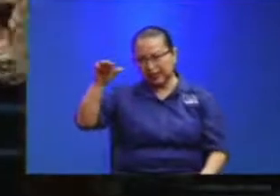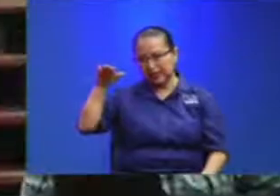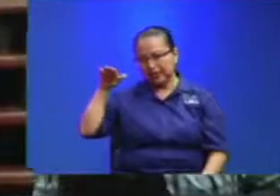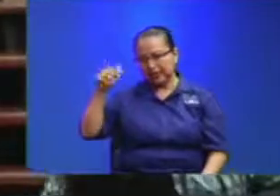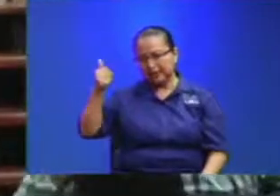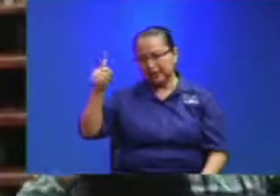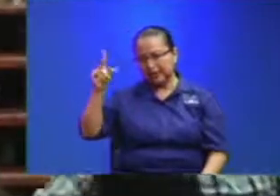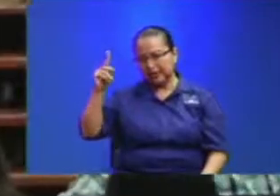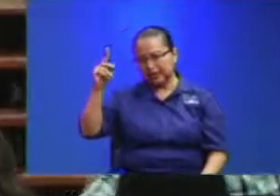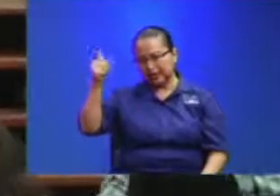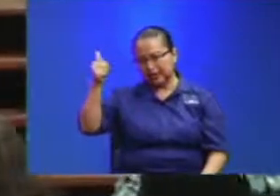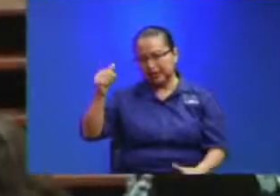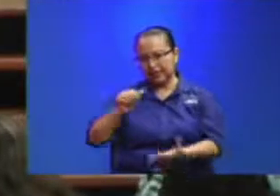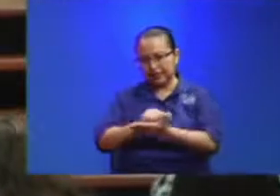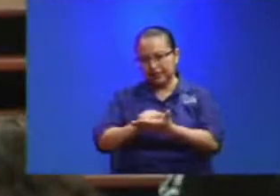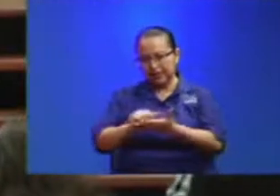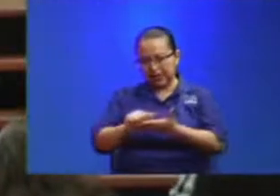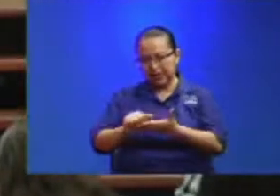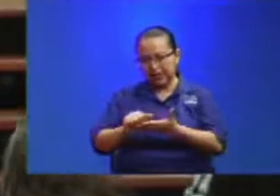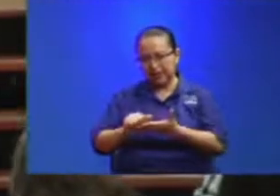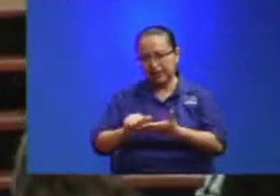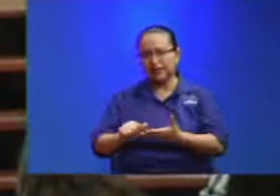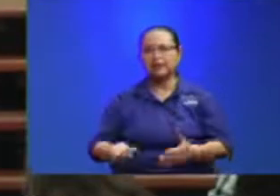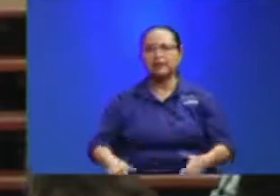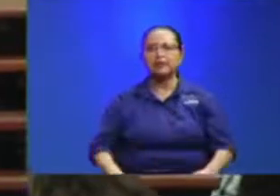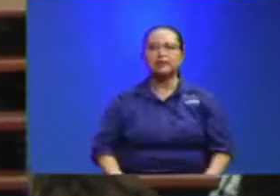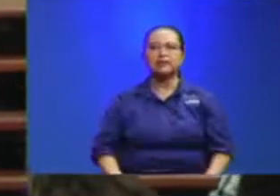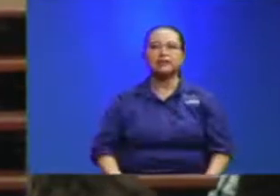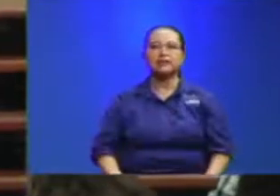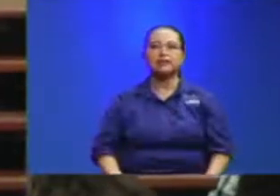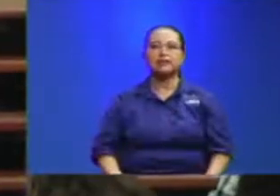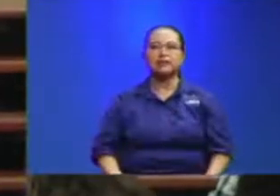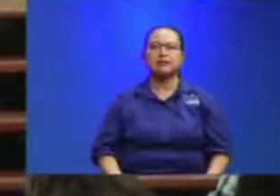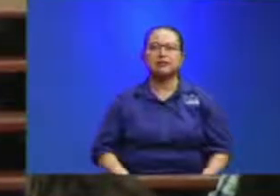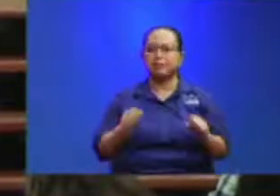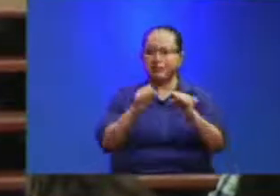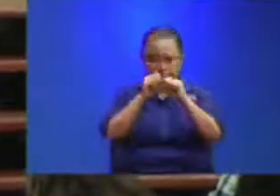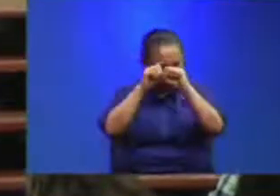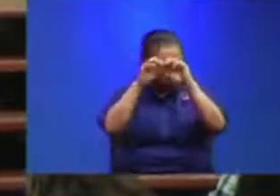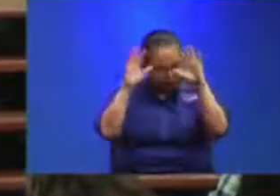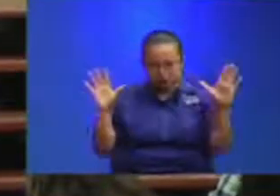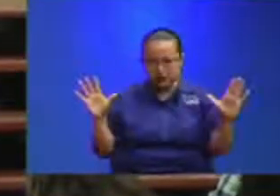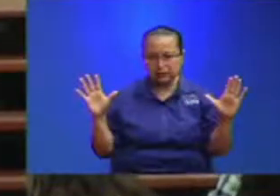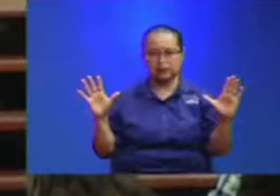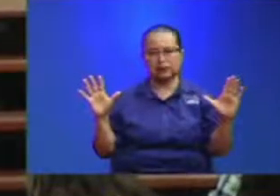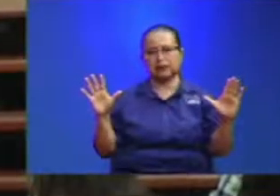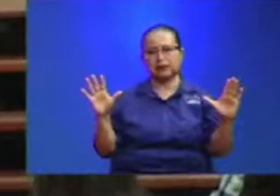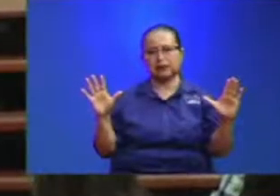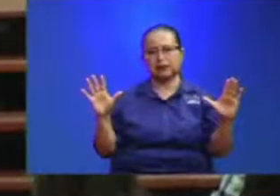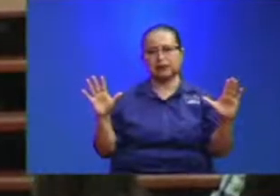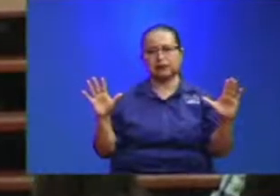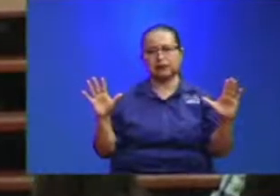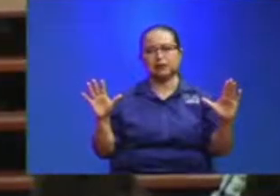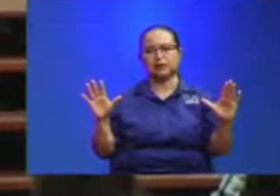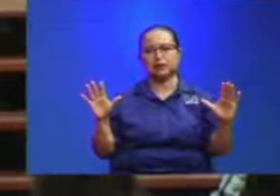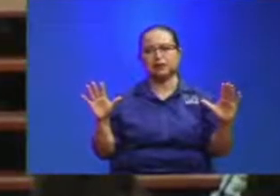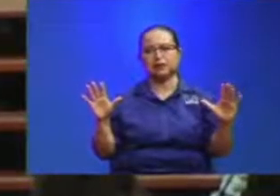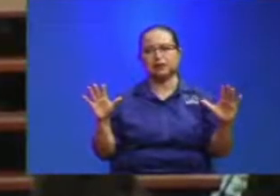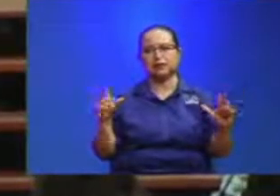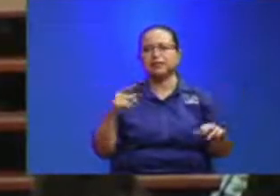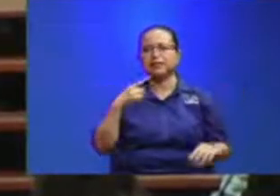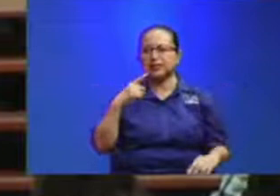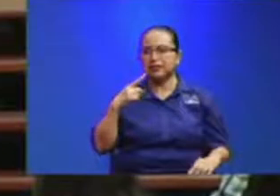esa casa de la santidad y es tremenda pero dice que el que